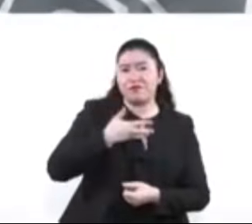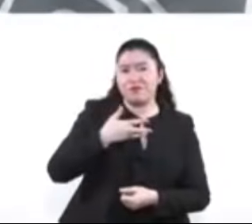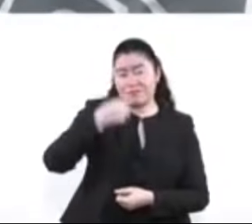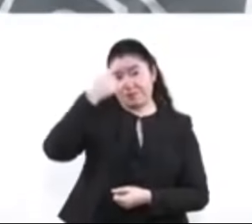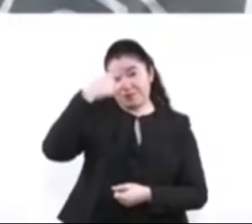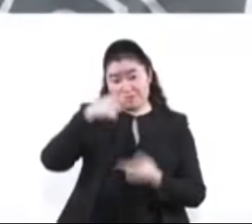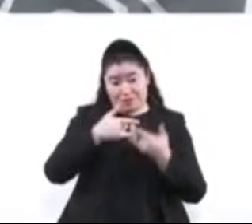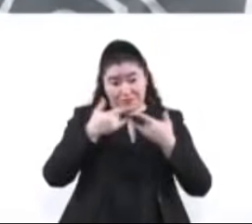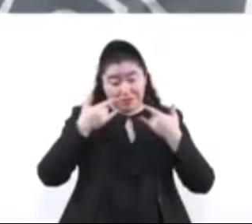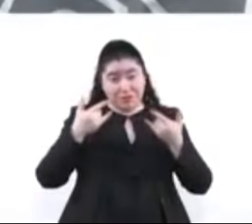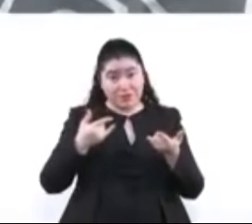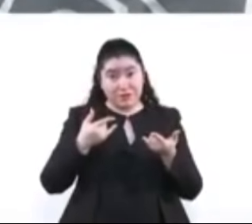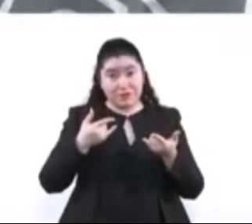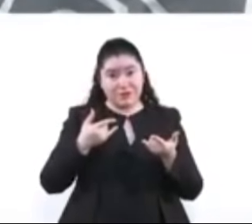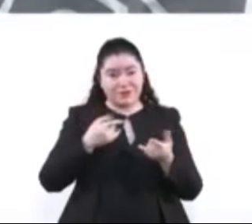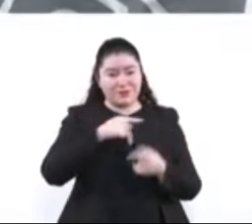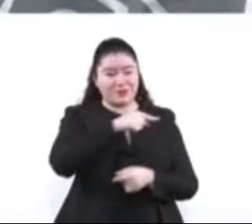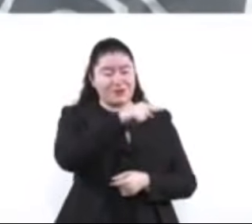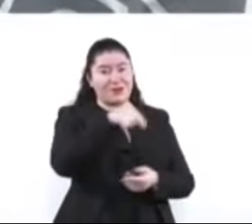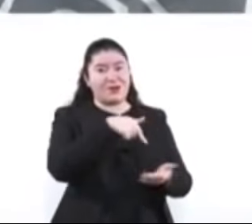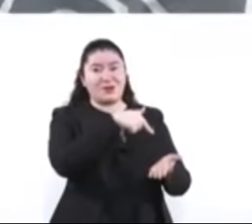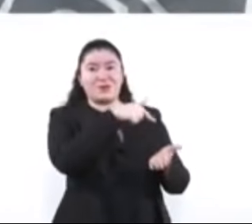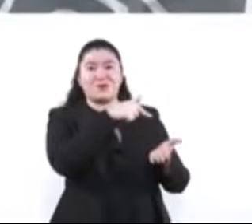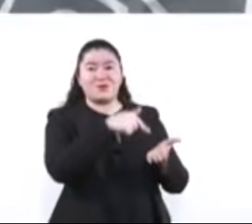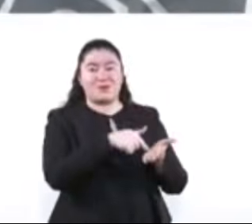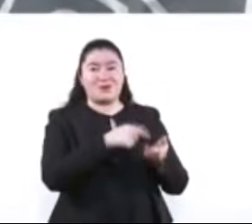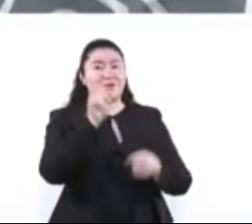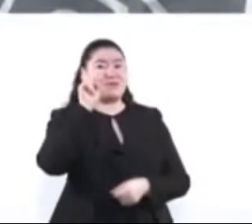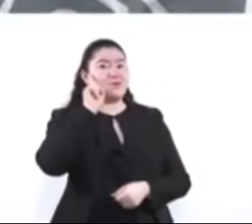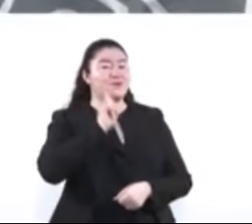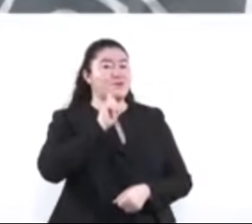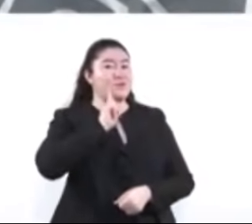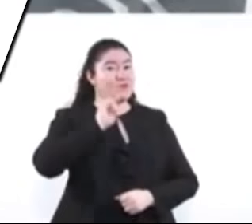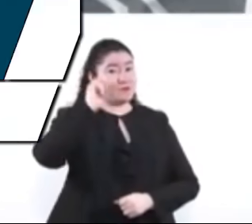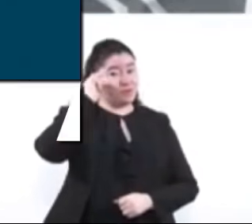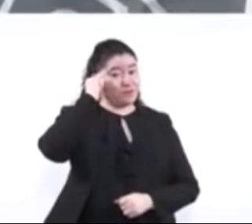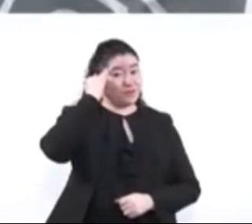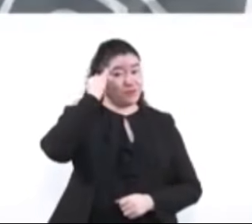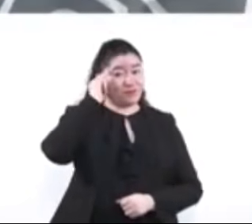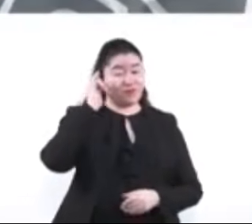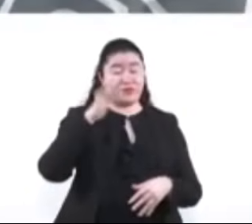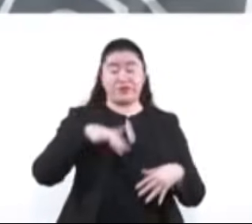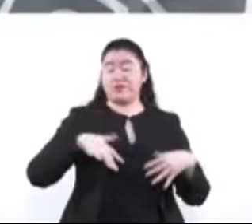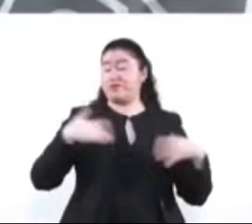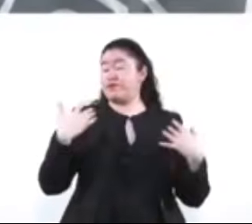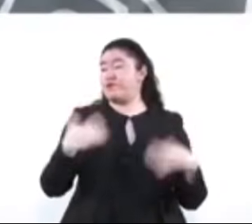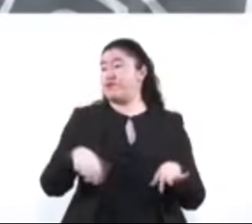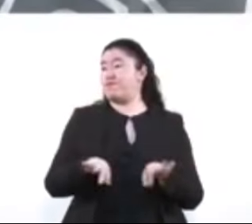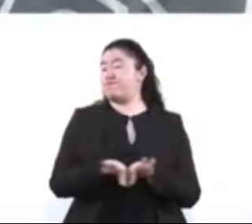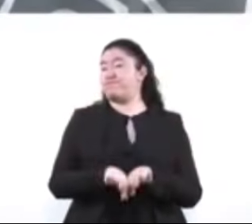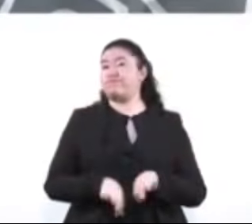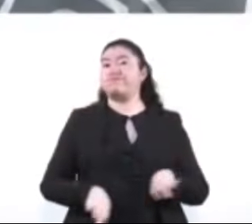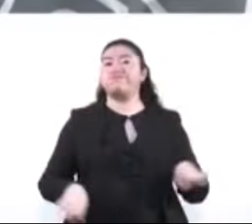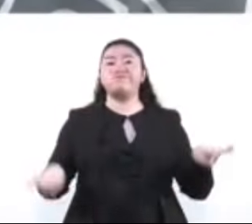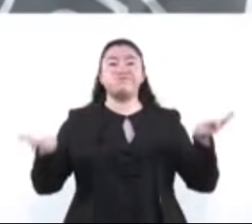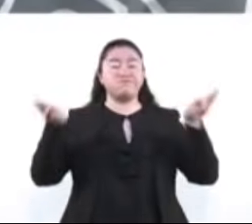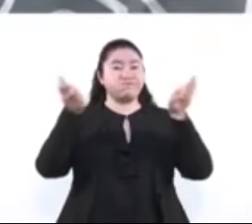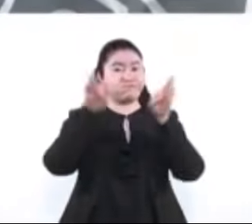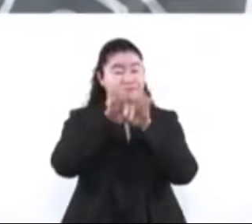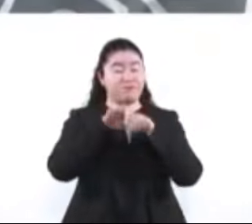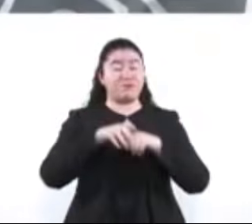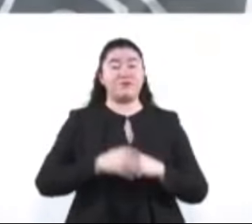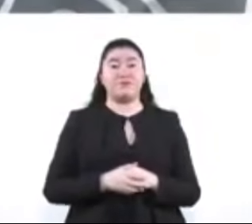tan especial a las mujeres indígenas tiene un gran simbolismo en nuestra ciudad. Es